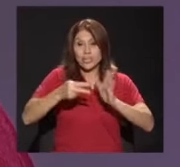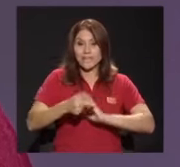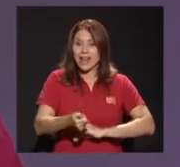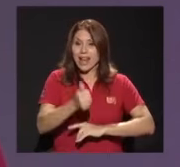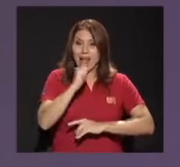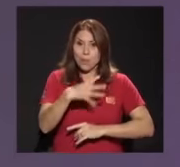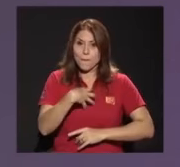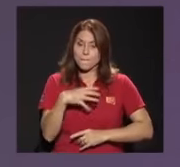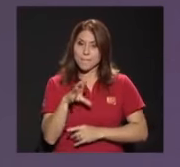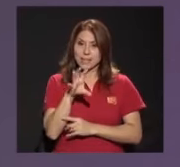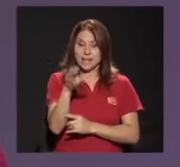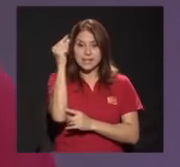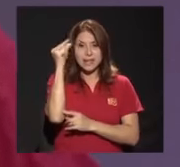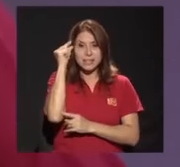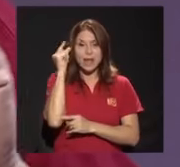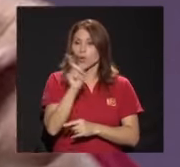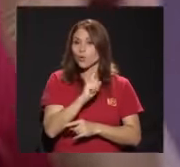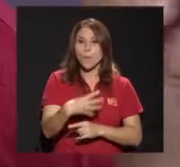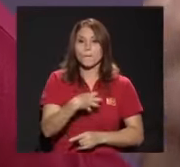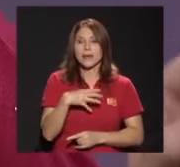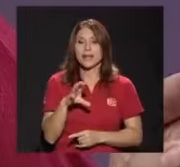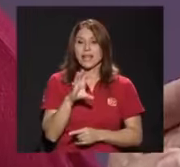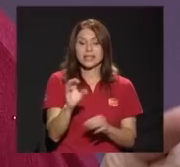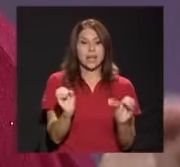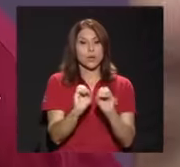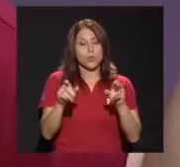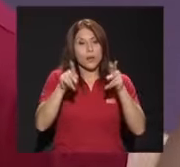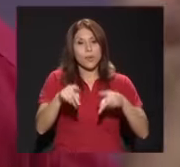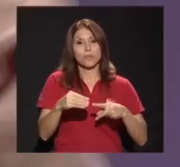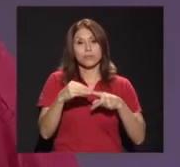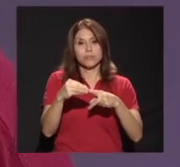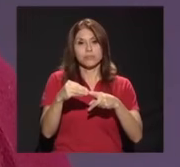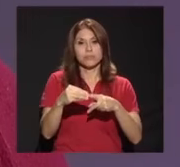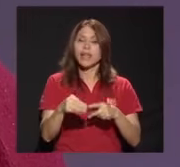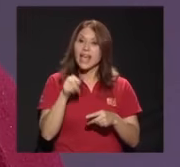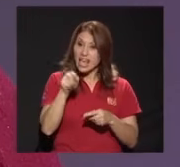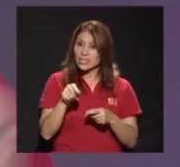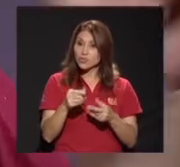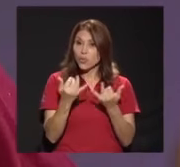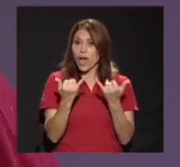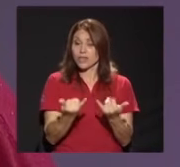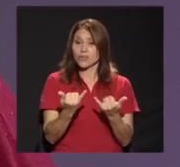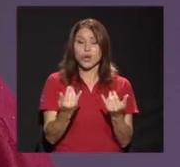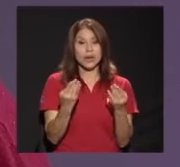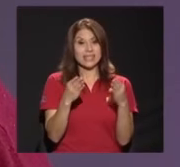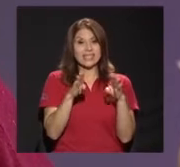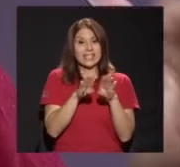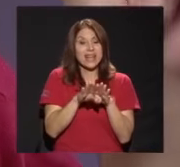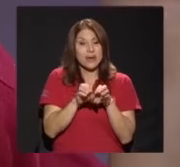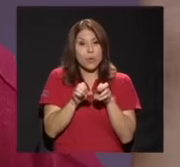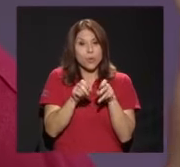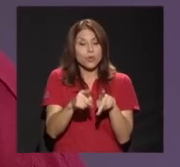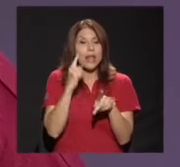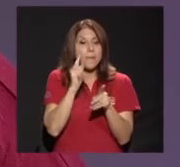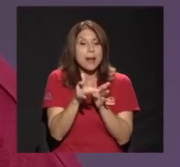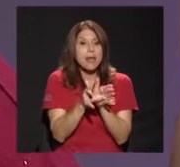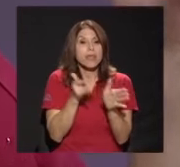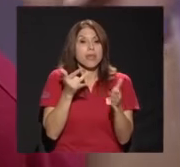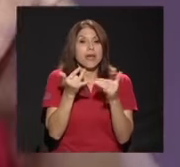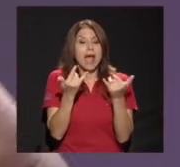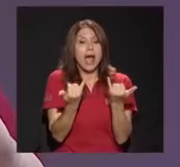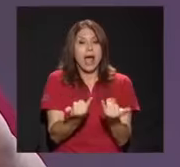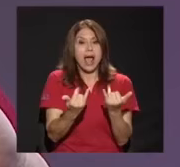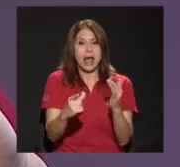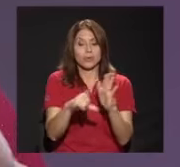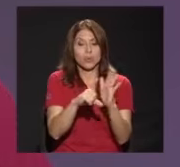No pertenece a ningún particular. Eso cierra un portillo que existe en la ley actual. En la ley del 42 habla de aguas públicas